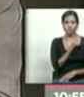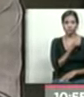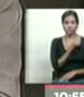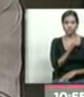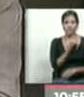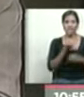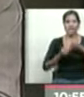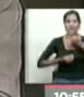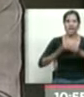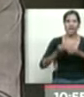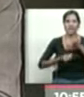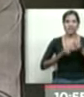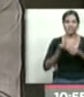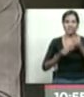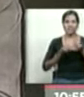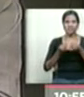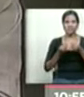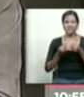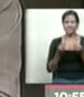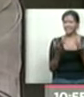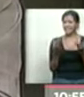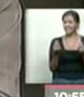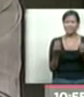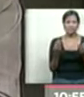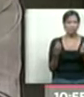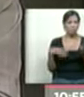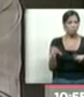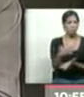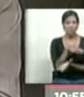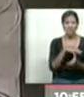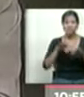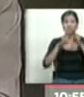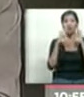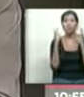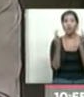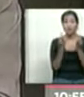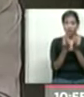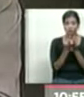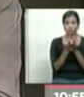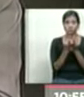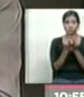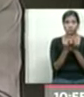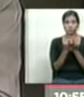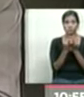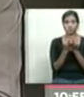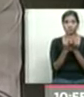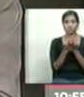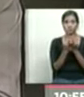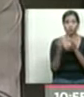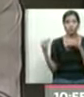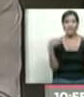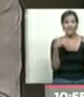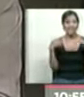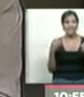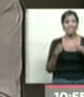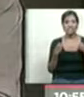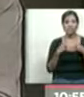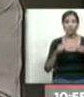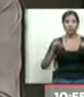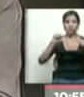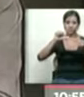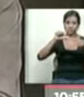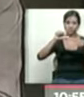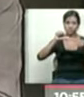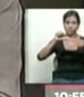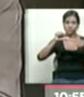generador de tantas tragedias familiares en el ámbito de una guerra que se vivió en Centroamérica,